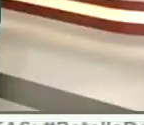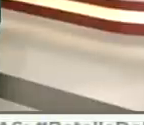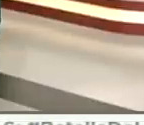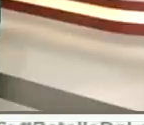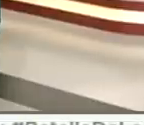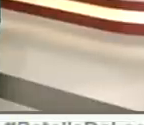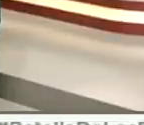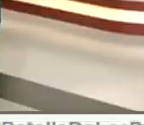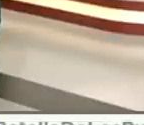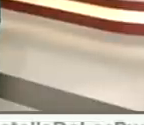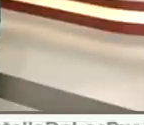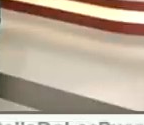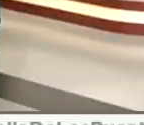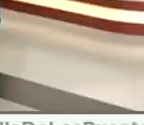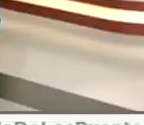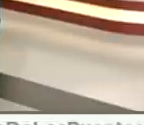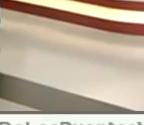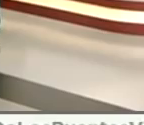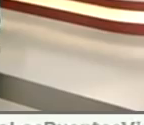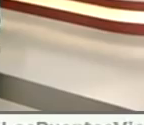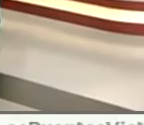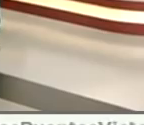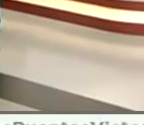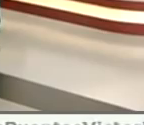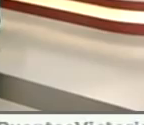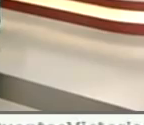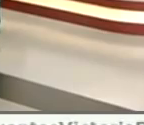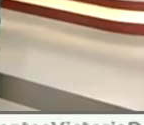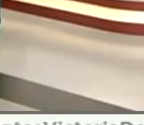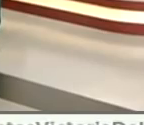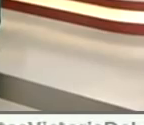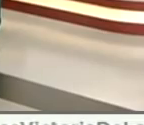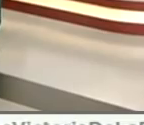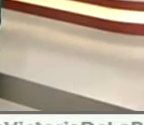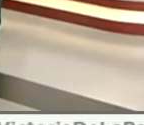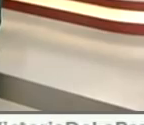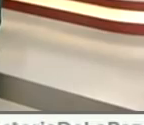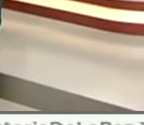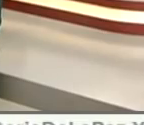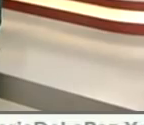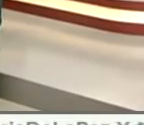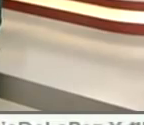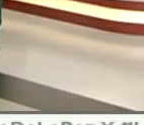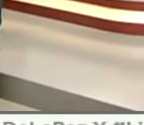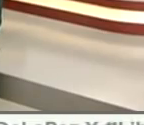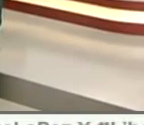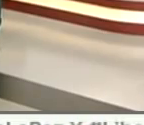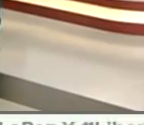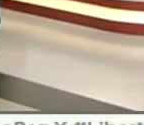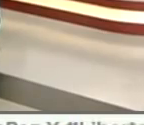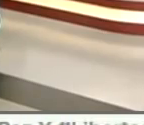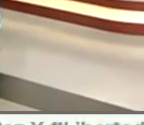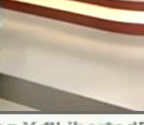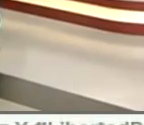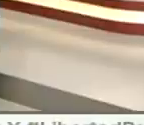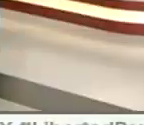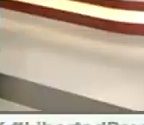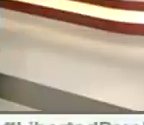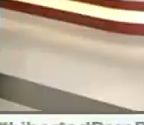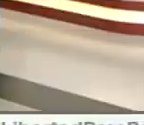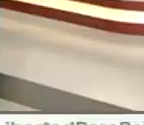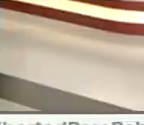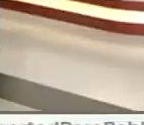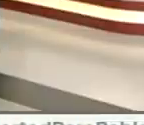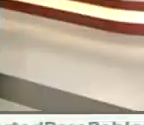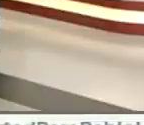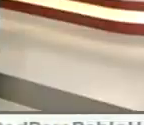10º cargamento de insumos de la República Popular China. 10 aviones del puente aéreo que en marzo del año